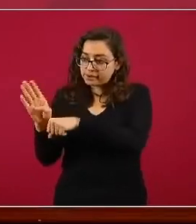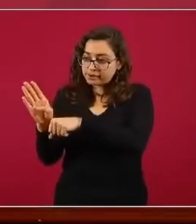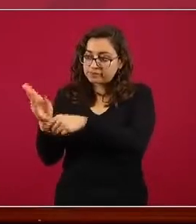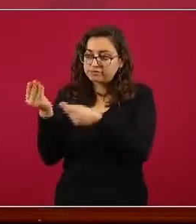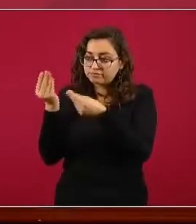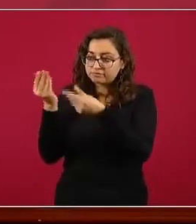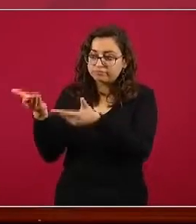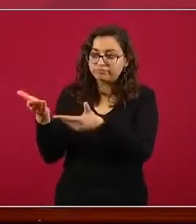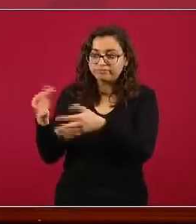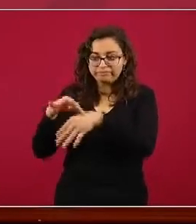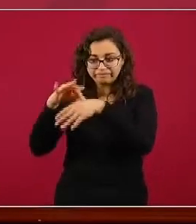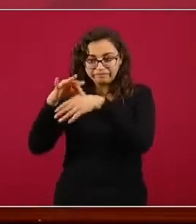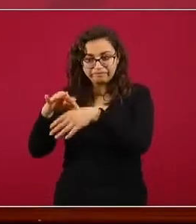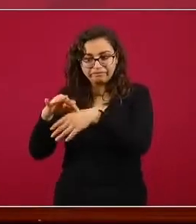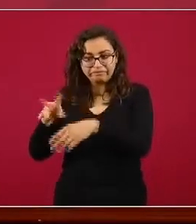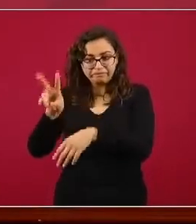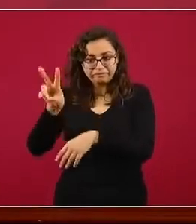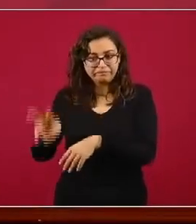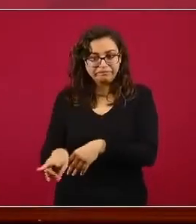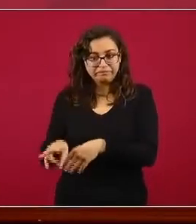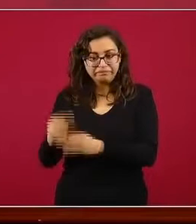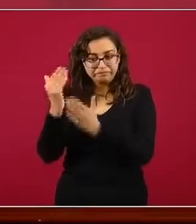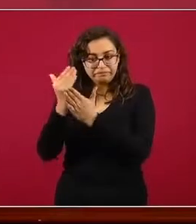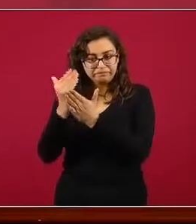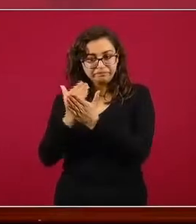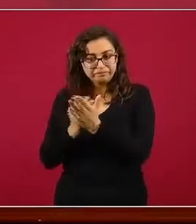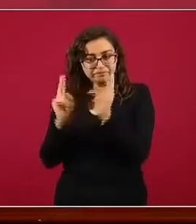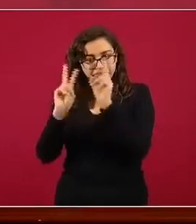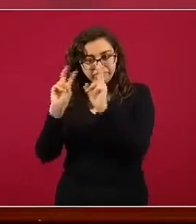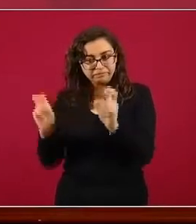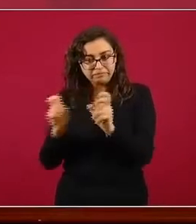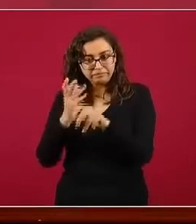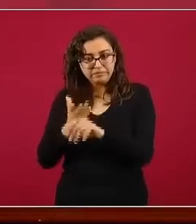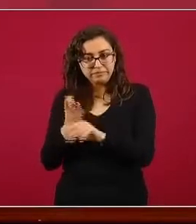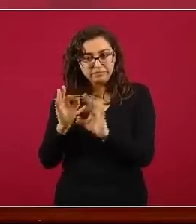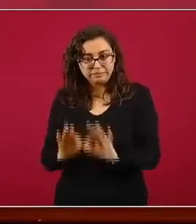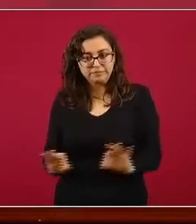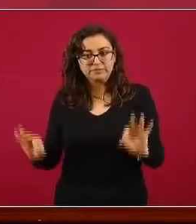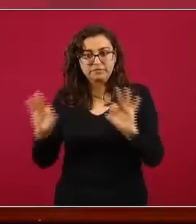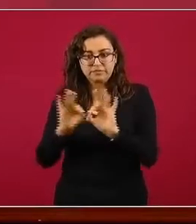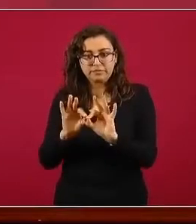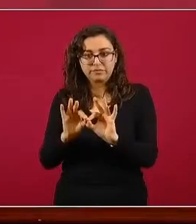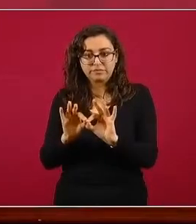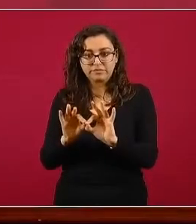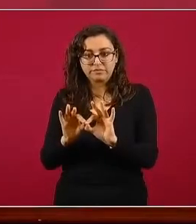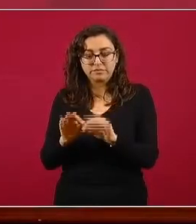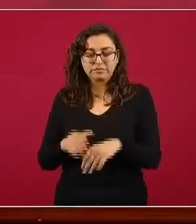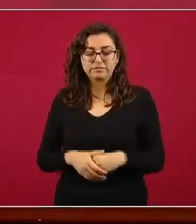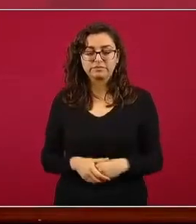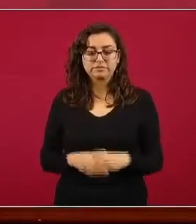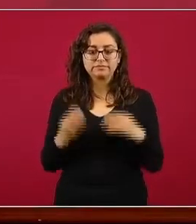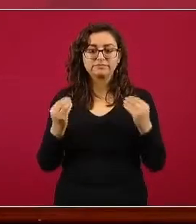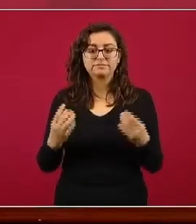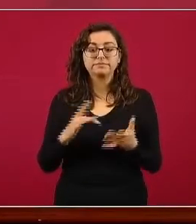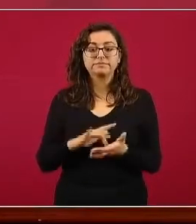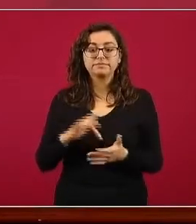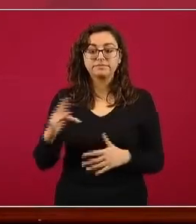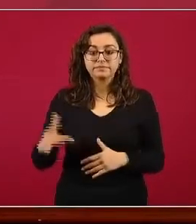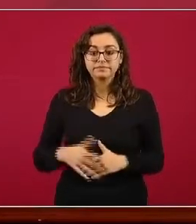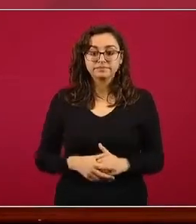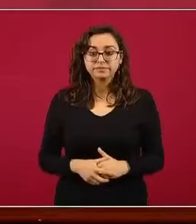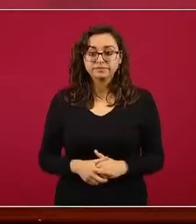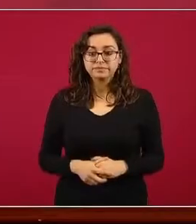objetiva, veraz, puntual sobre los temas relevantes para el pueblo de México. Muchas gracias.